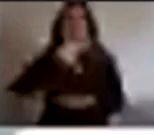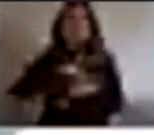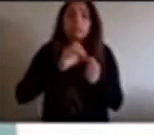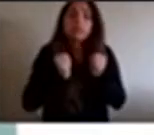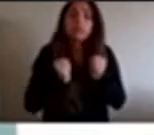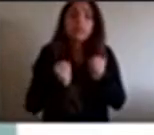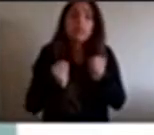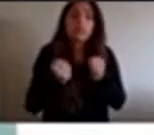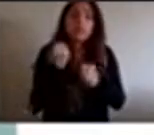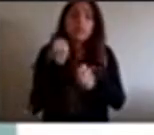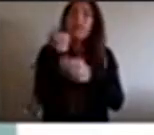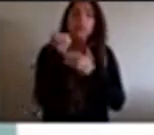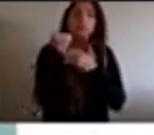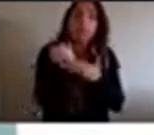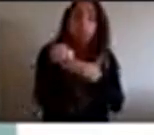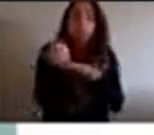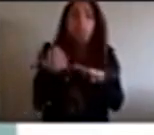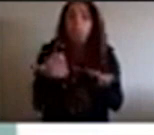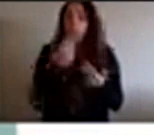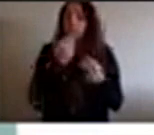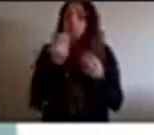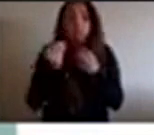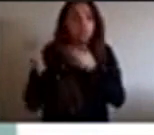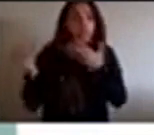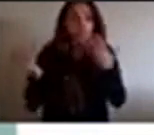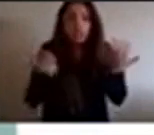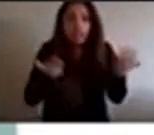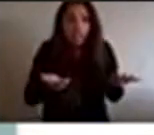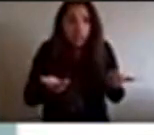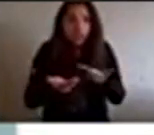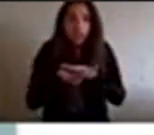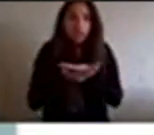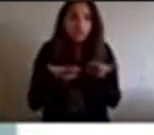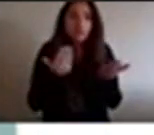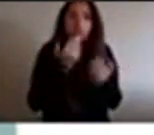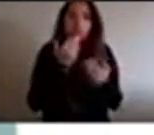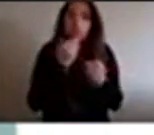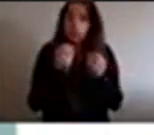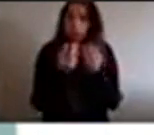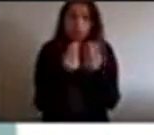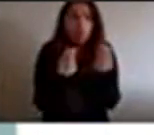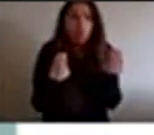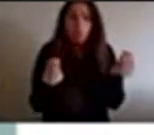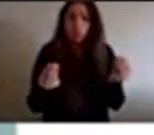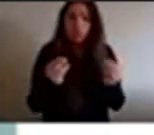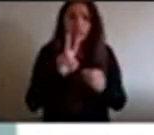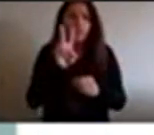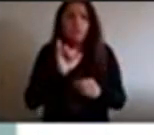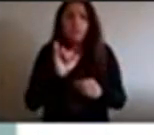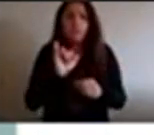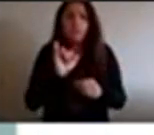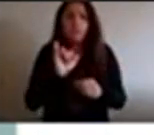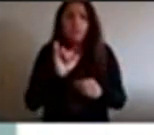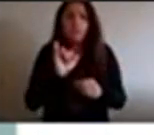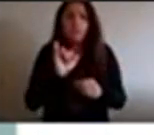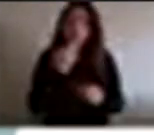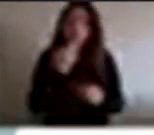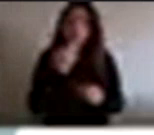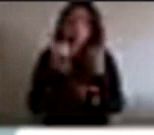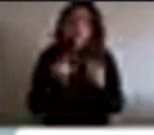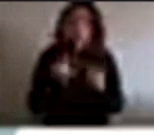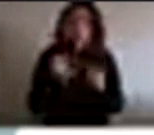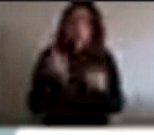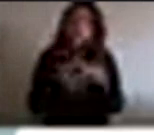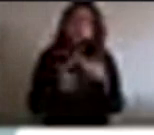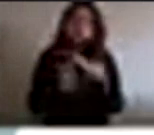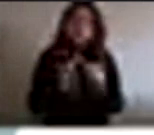al lado. Bienvenido sea, como yo sé que ustedes también, en varias ocasiones he tenido la oportunidad de hablar con la ministra, con la viceministra en su